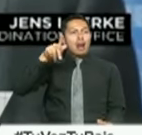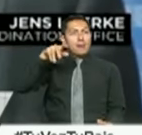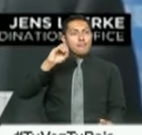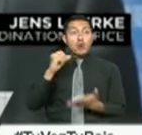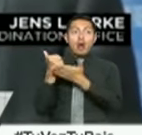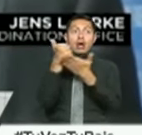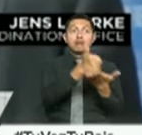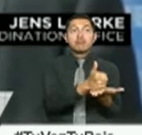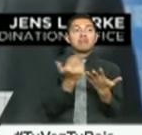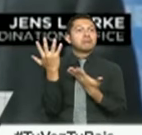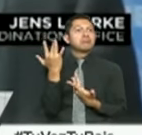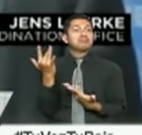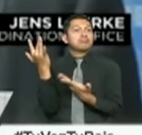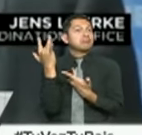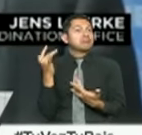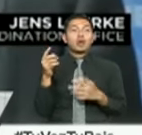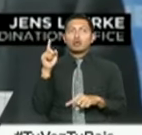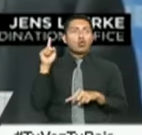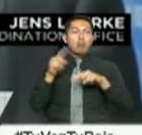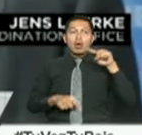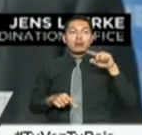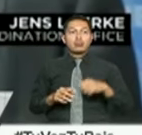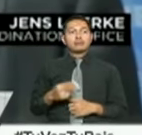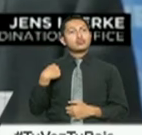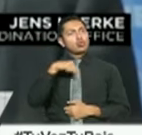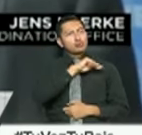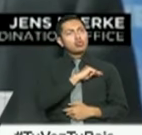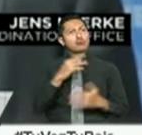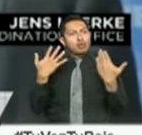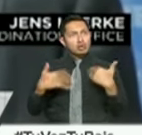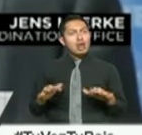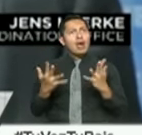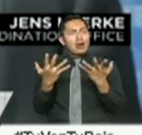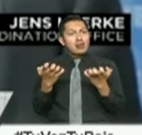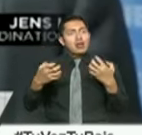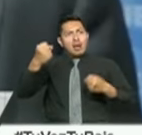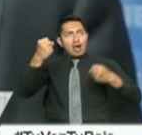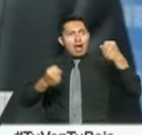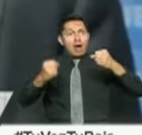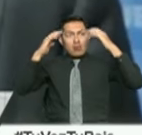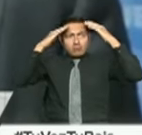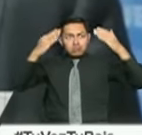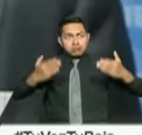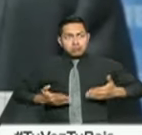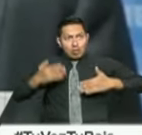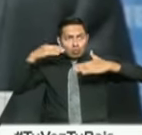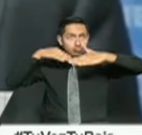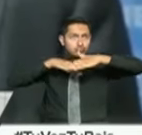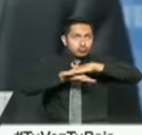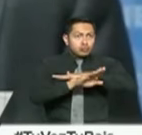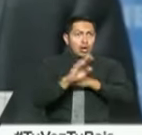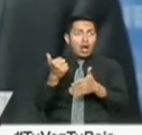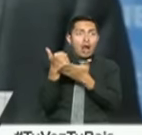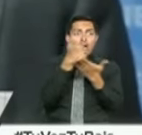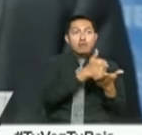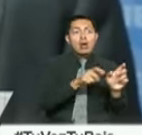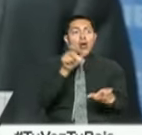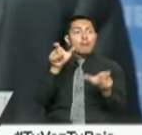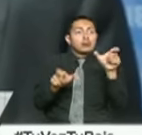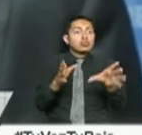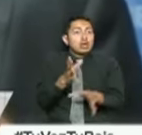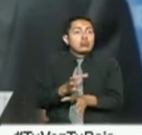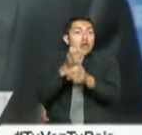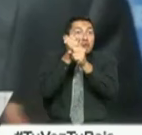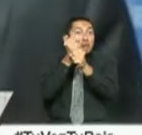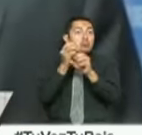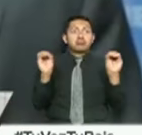Estamos listos para partir en cuanto sea posible. Todavía no se nos han aclarado las modalidades para garantizar un paso seguro, así que no podemos